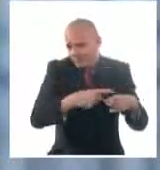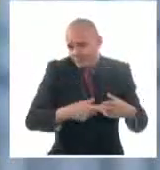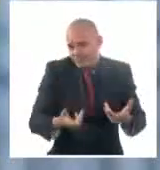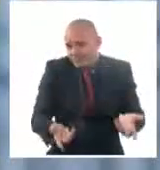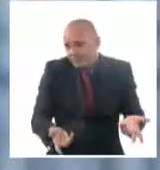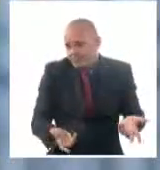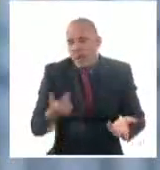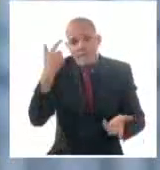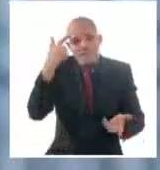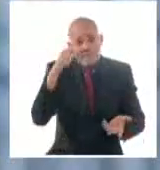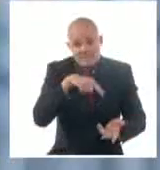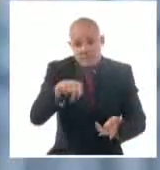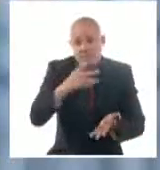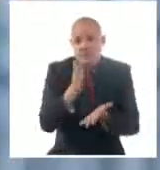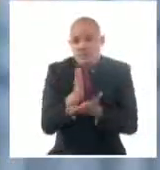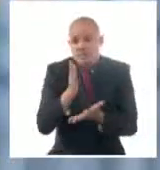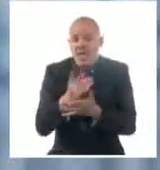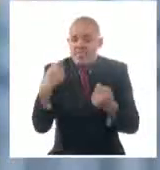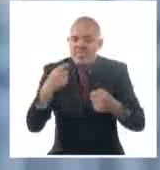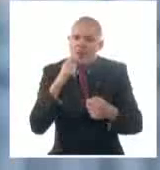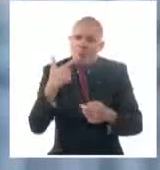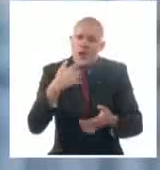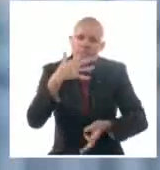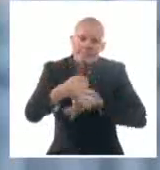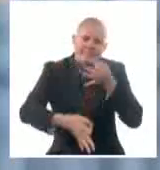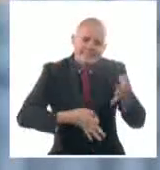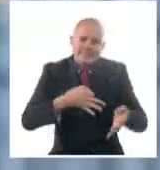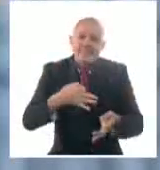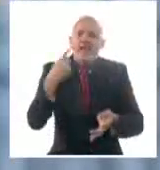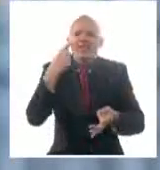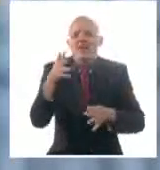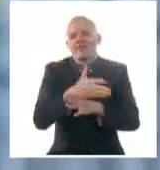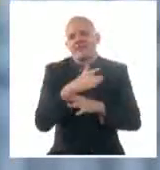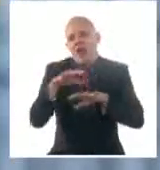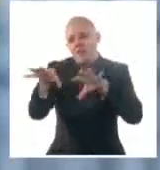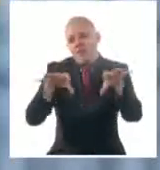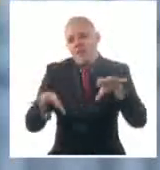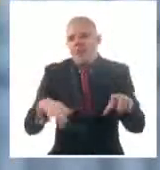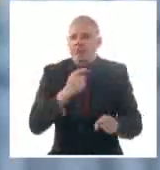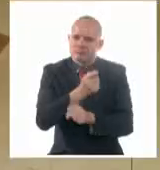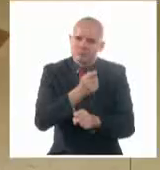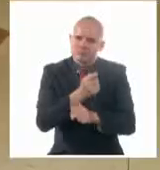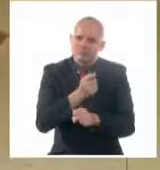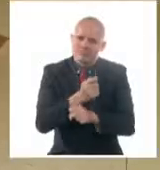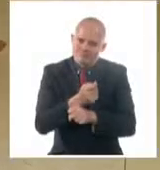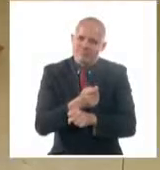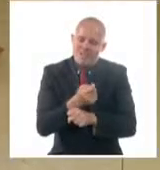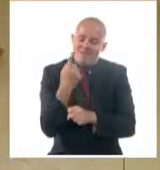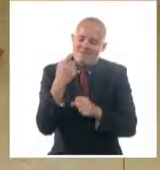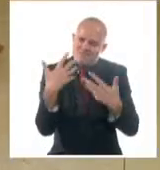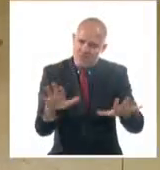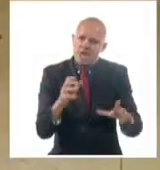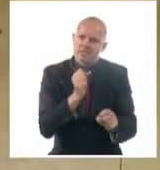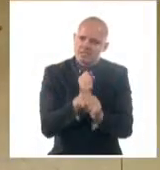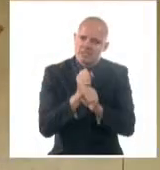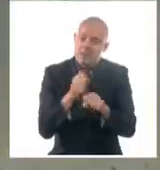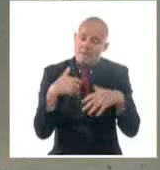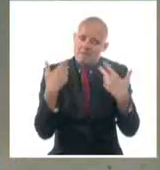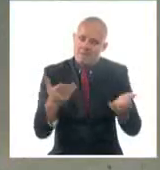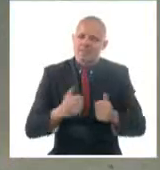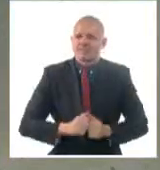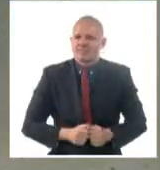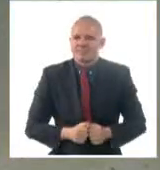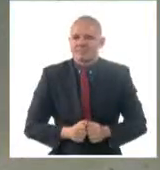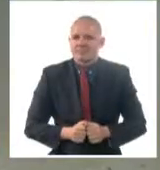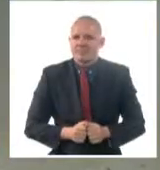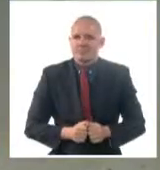educativa, con una concepción multisectorial, tenemos muchas cosas para hacer. Uno de los mayores desafíos de la